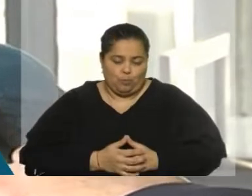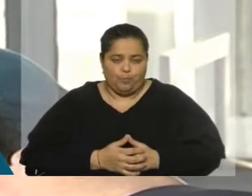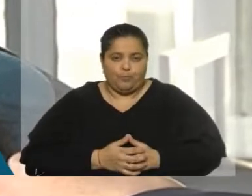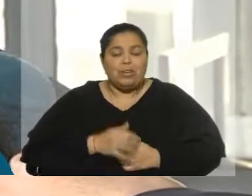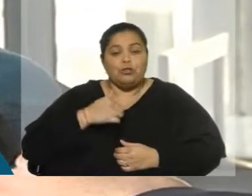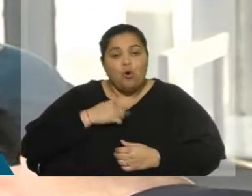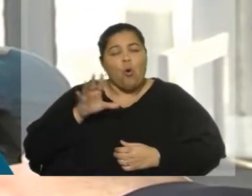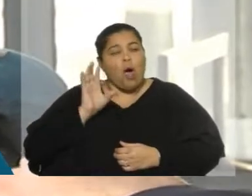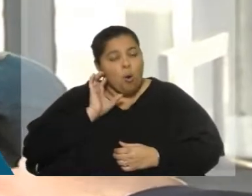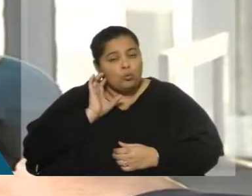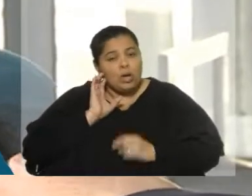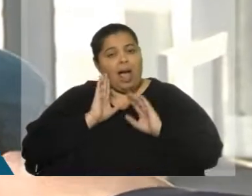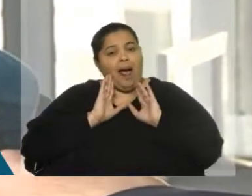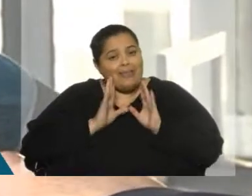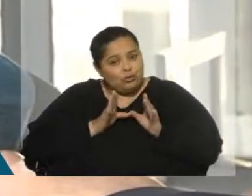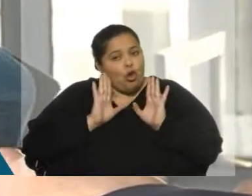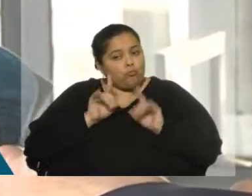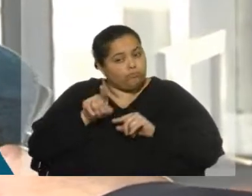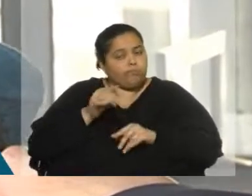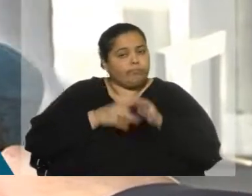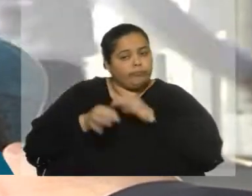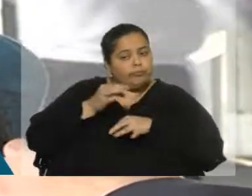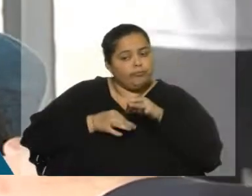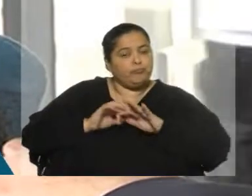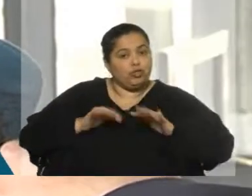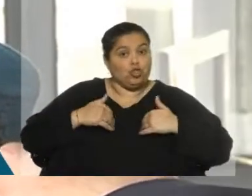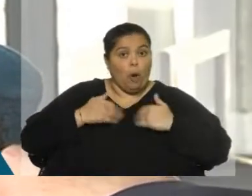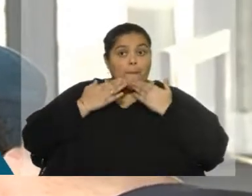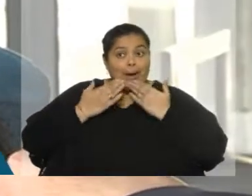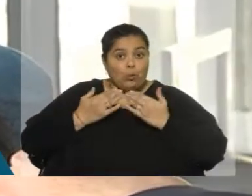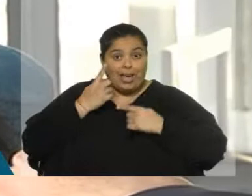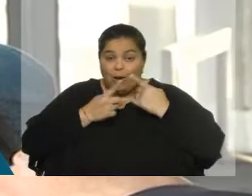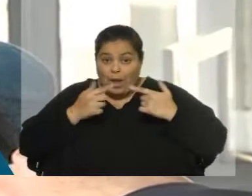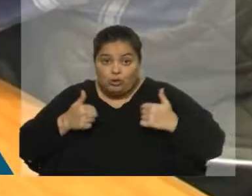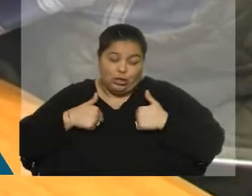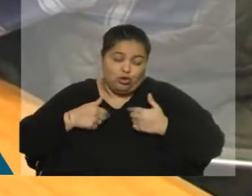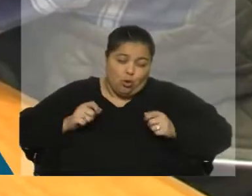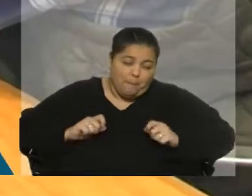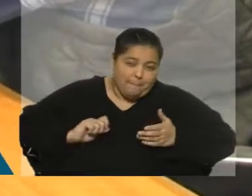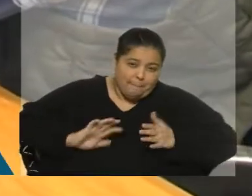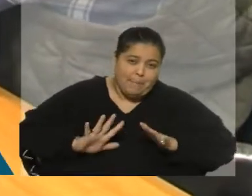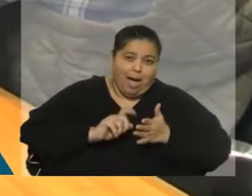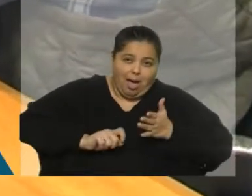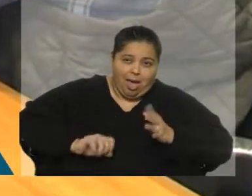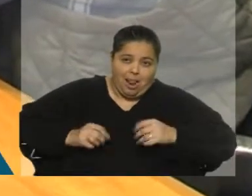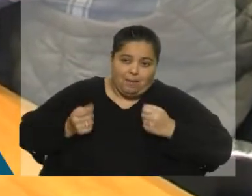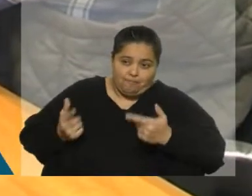Escuché con atención, hice algunas preguntas que traía preparadas. Venimos a